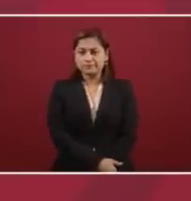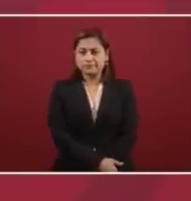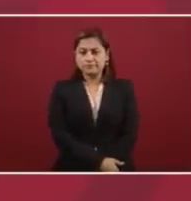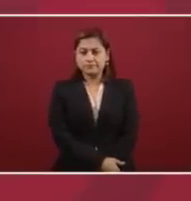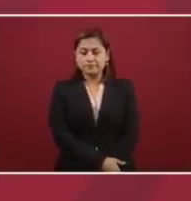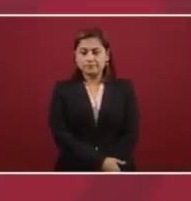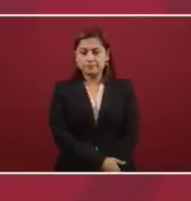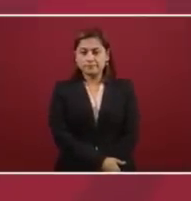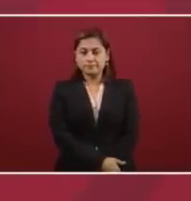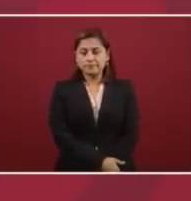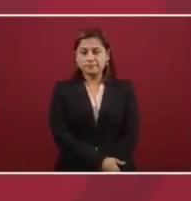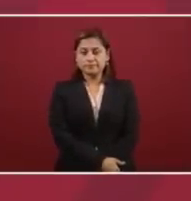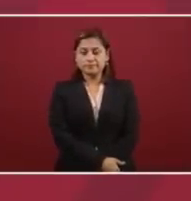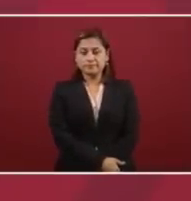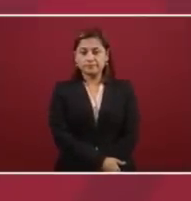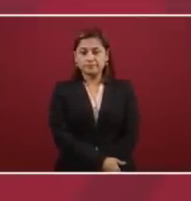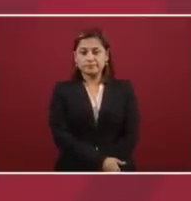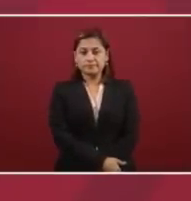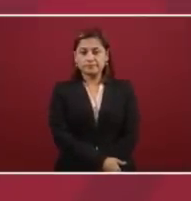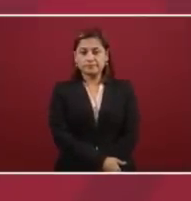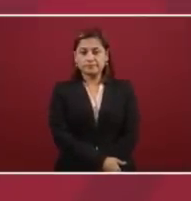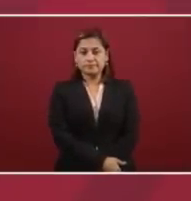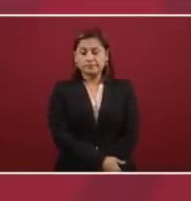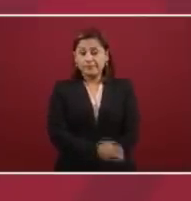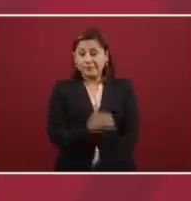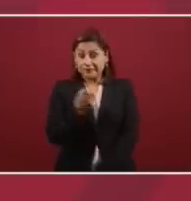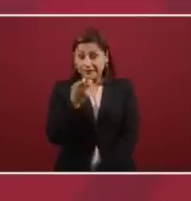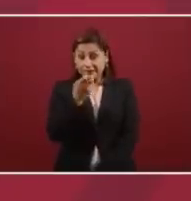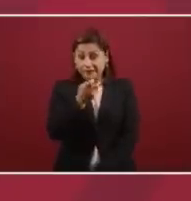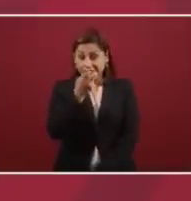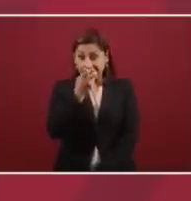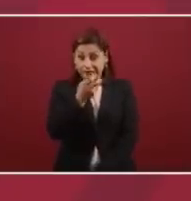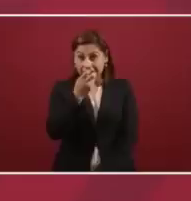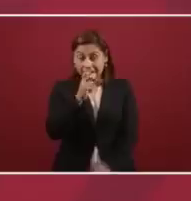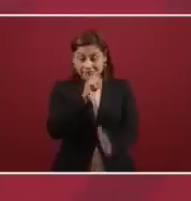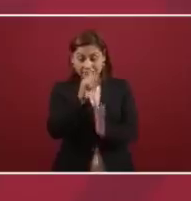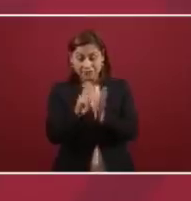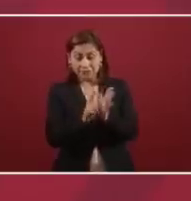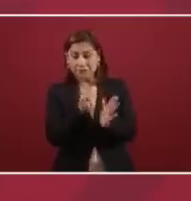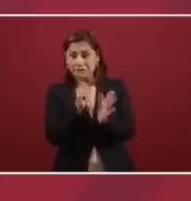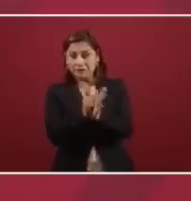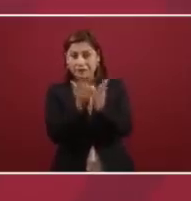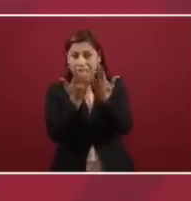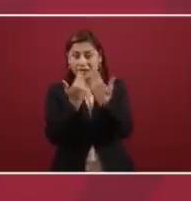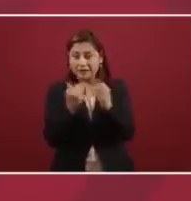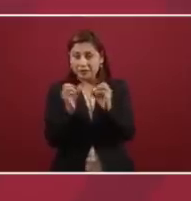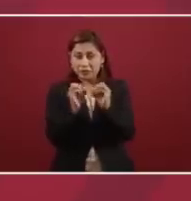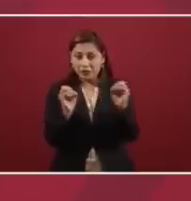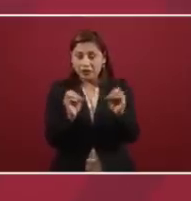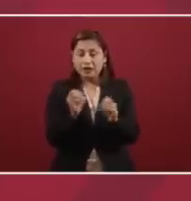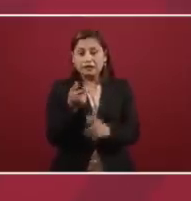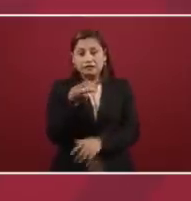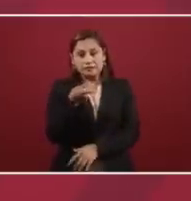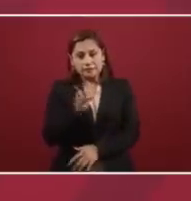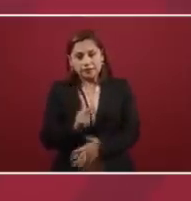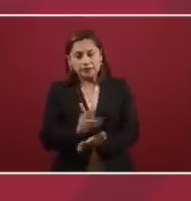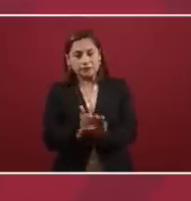no solo es ilegal hablando de valores es inhumano